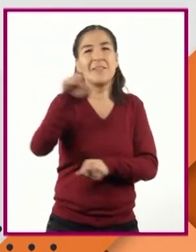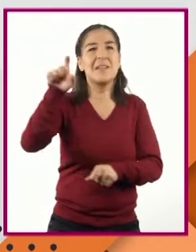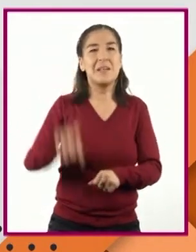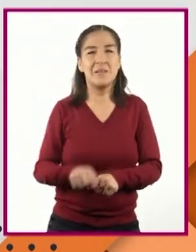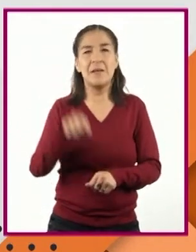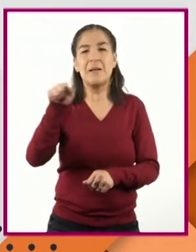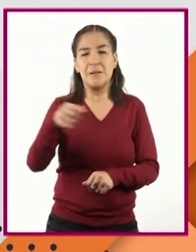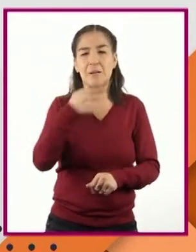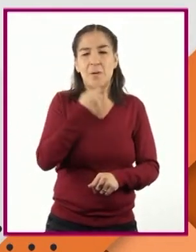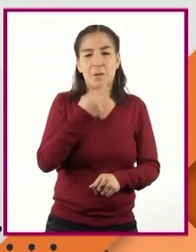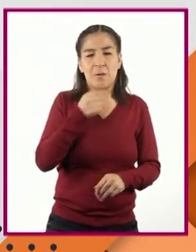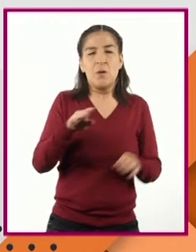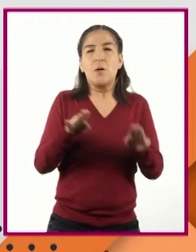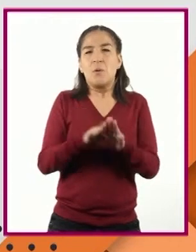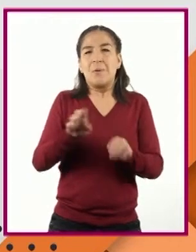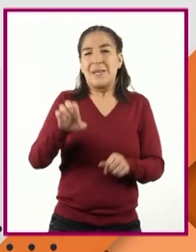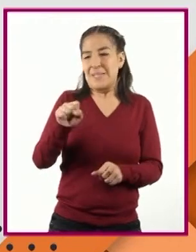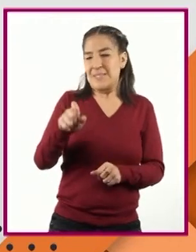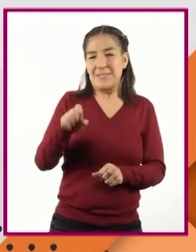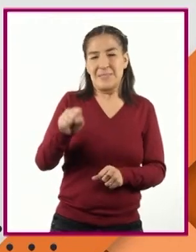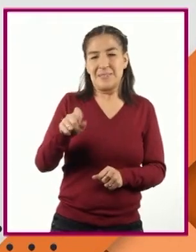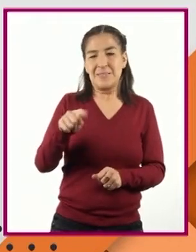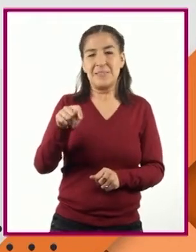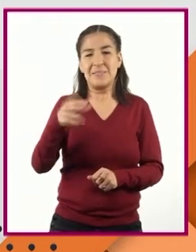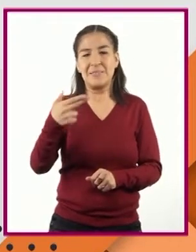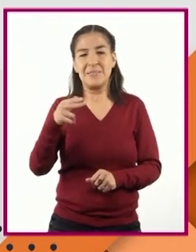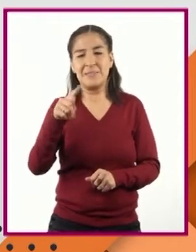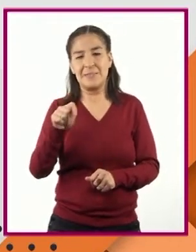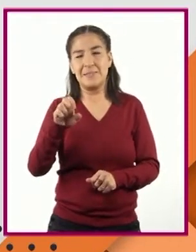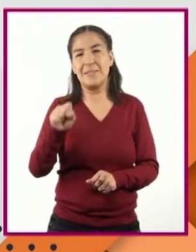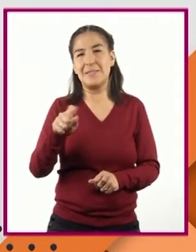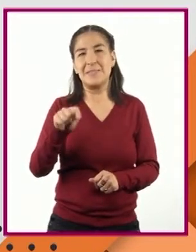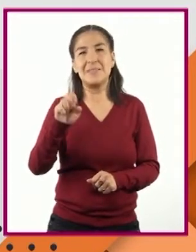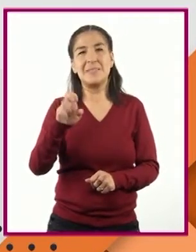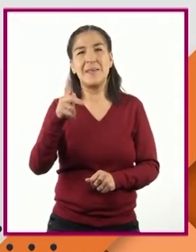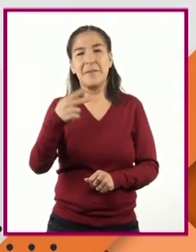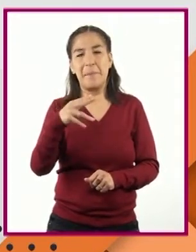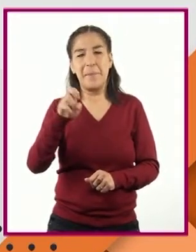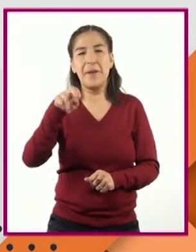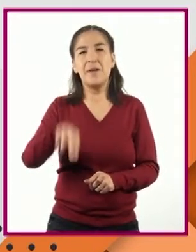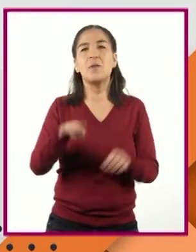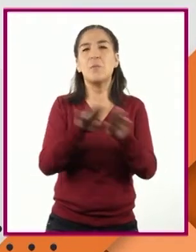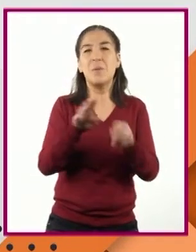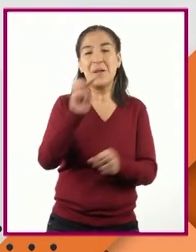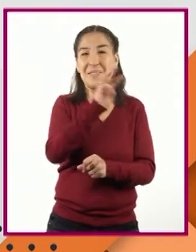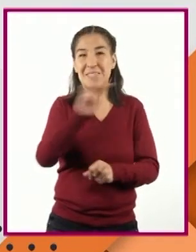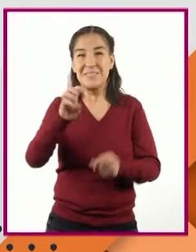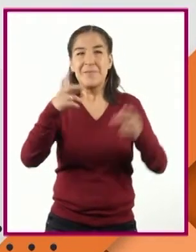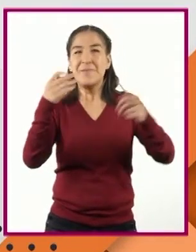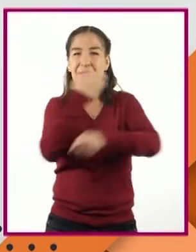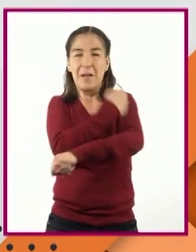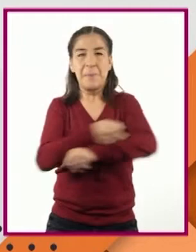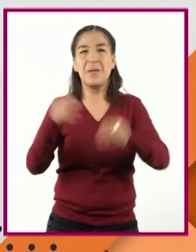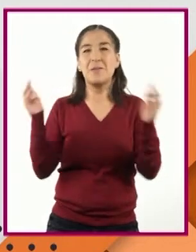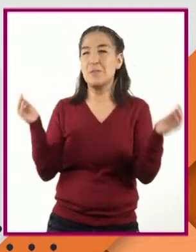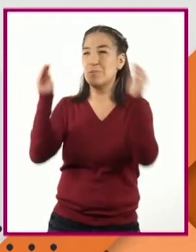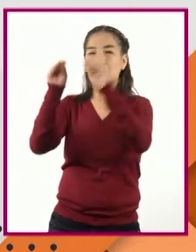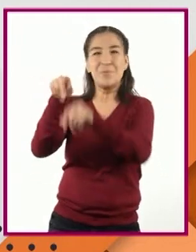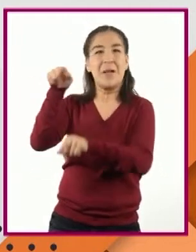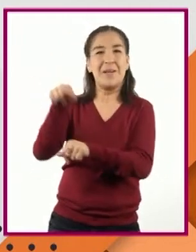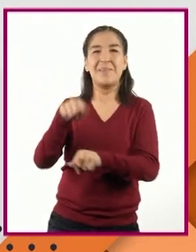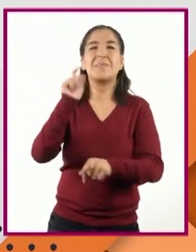a Moses y Stephen Austin a obtener un permiso para que 300 familias estadounidenses provenientes de la Luisiana